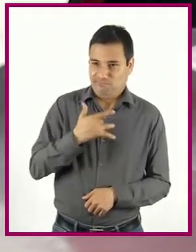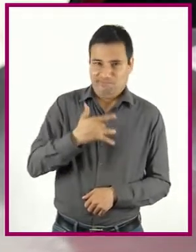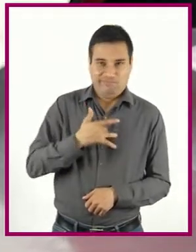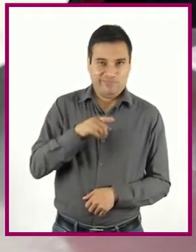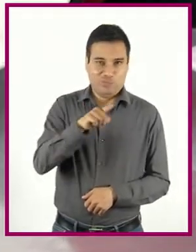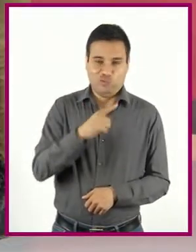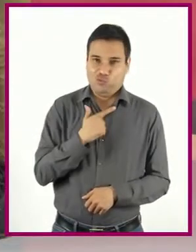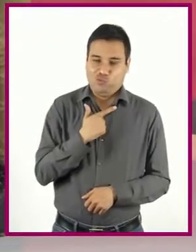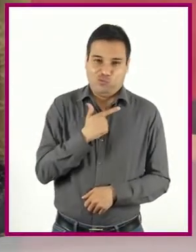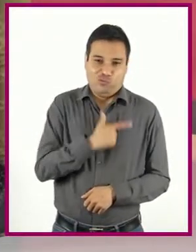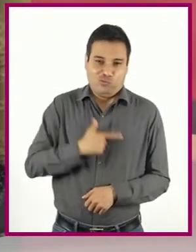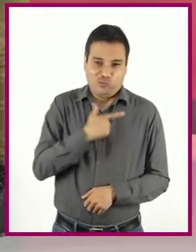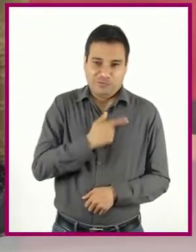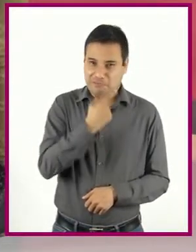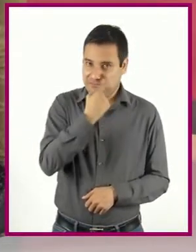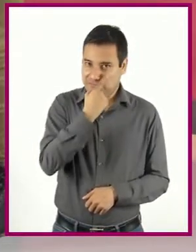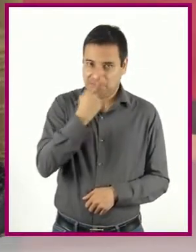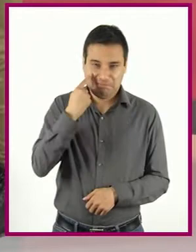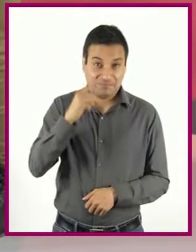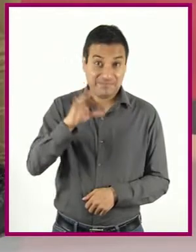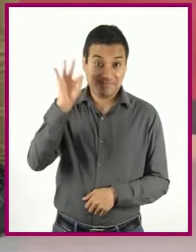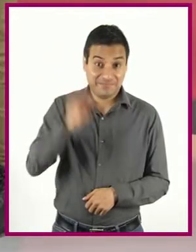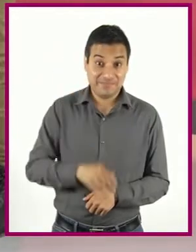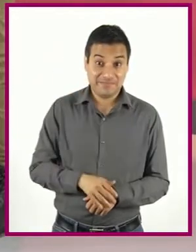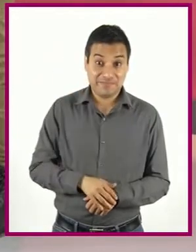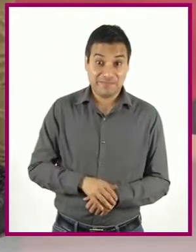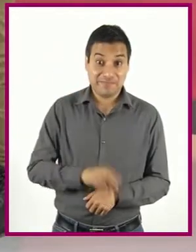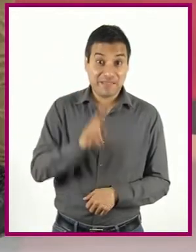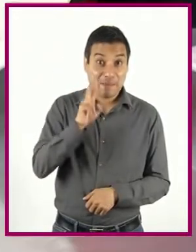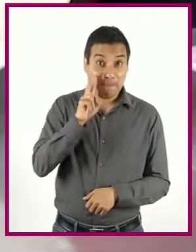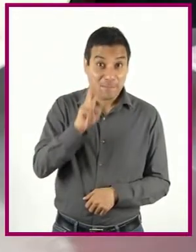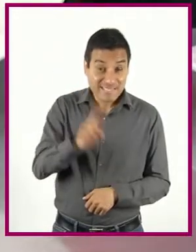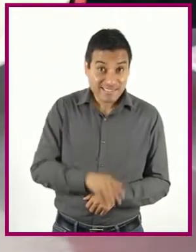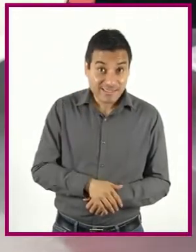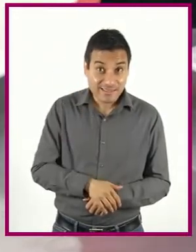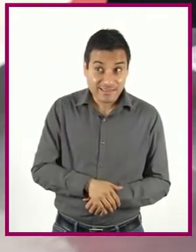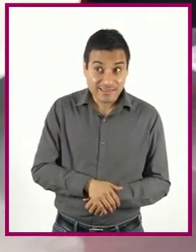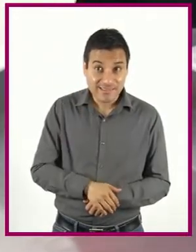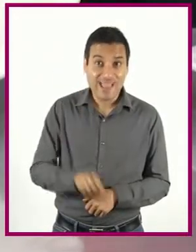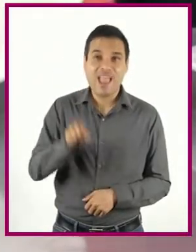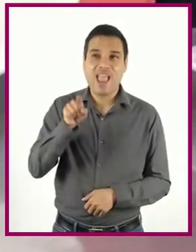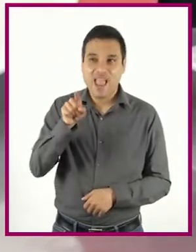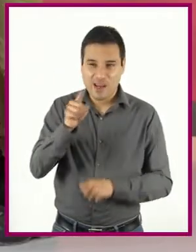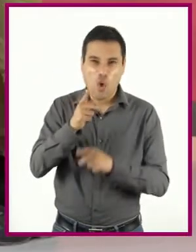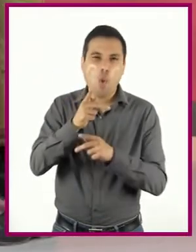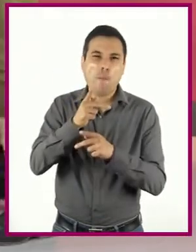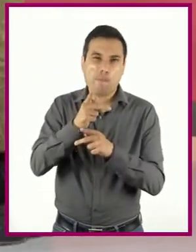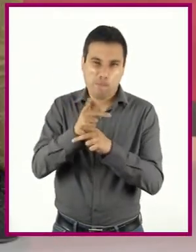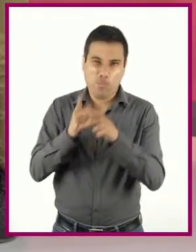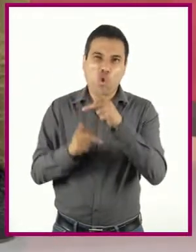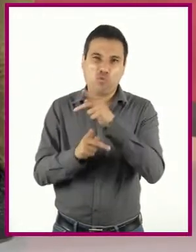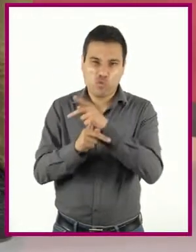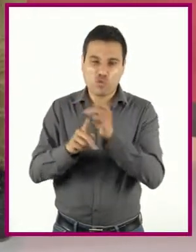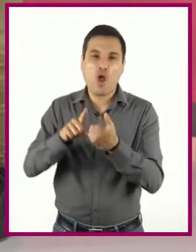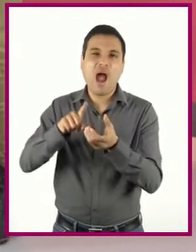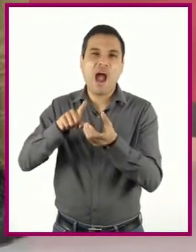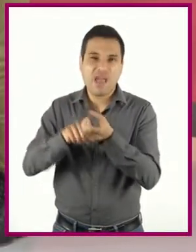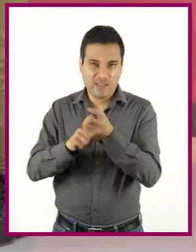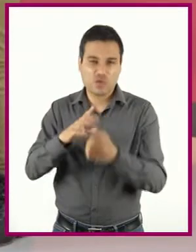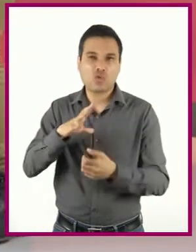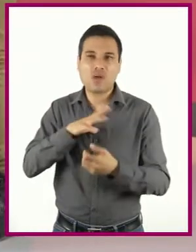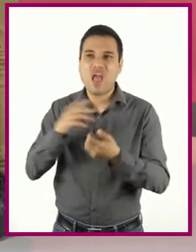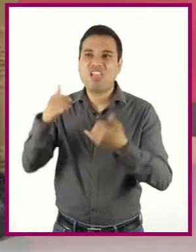almidón. Con esto vemos, don Radioactivo, que no compraremos tus productos, pues están siendo adulterados con